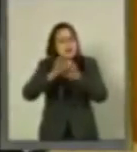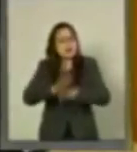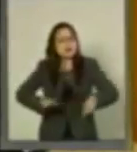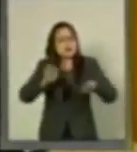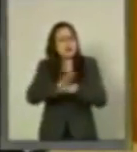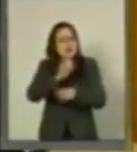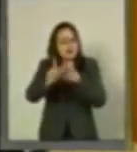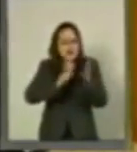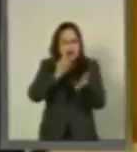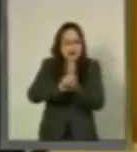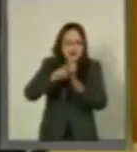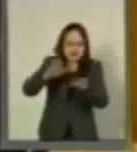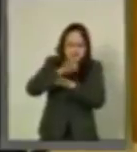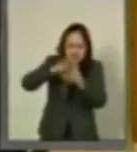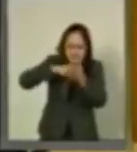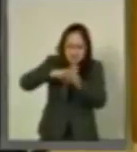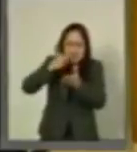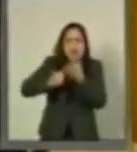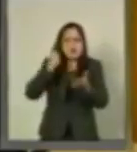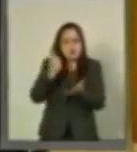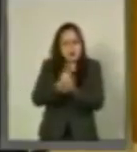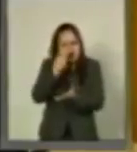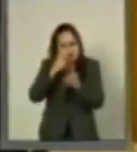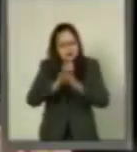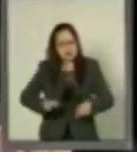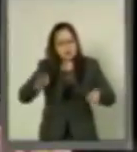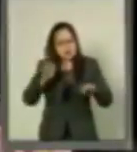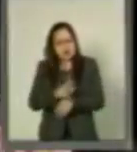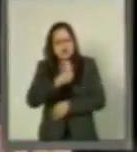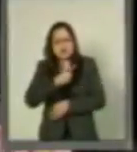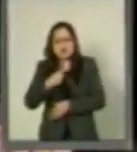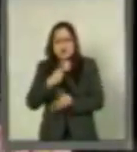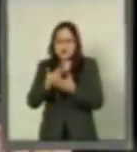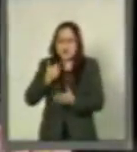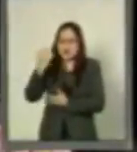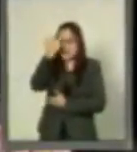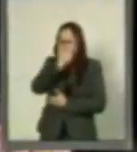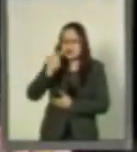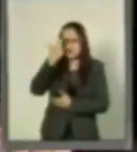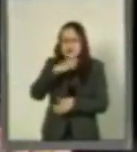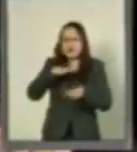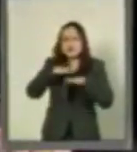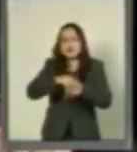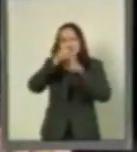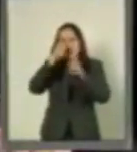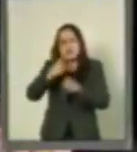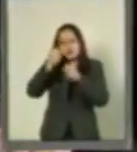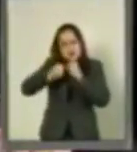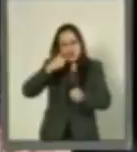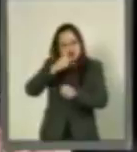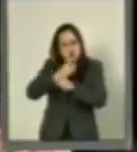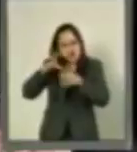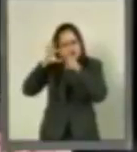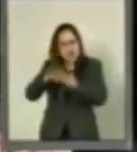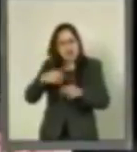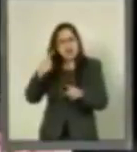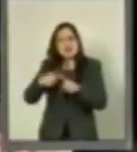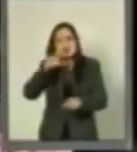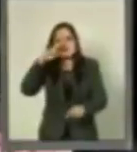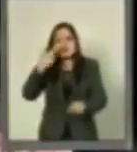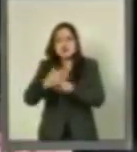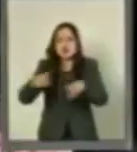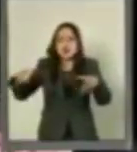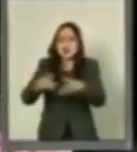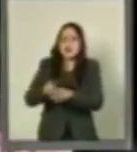pendientes, incluso revisar si es viable que el tema de la seguridad continúe bajo el mando de